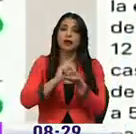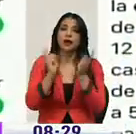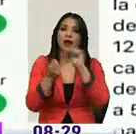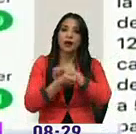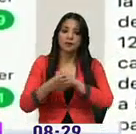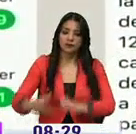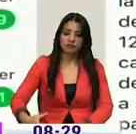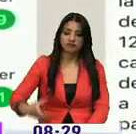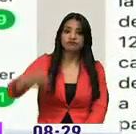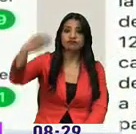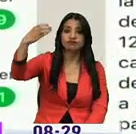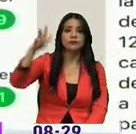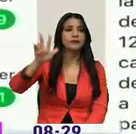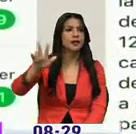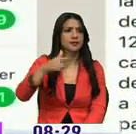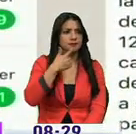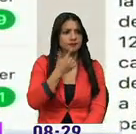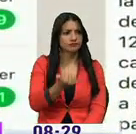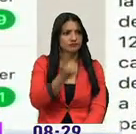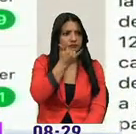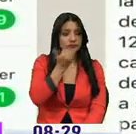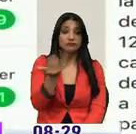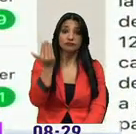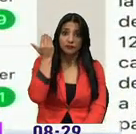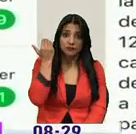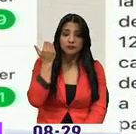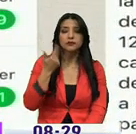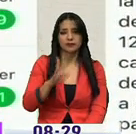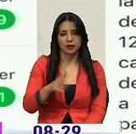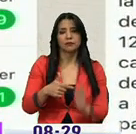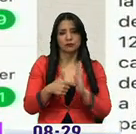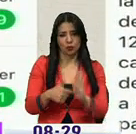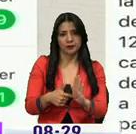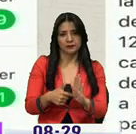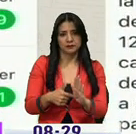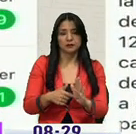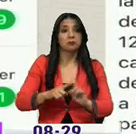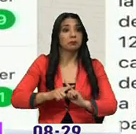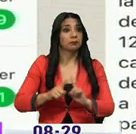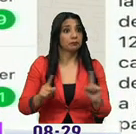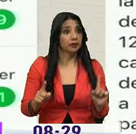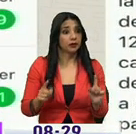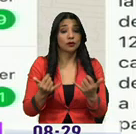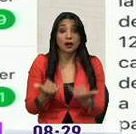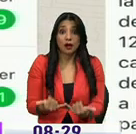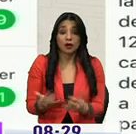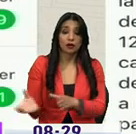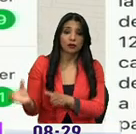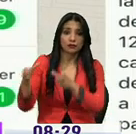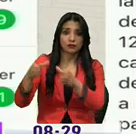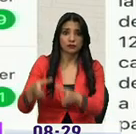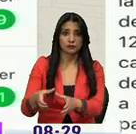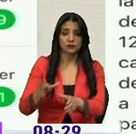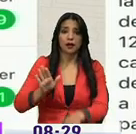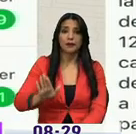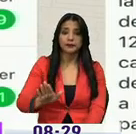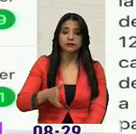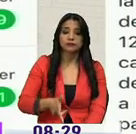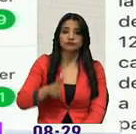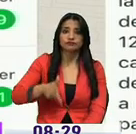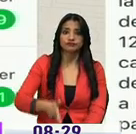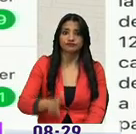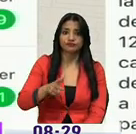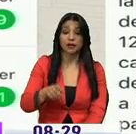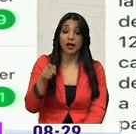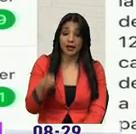postes que están en mal estado. Hace 12 días se ha ido un reportaje de este tema, se da la casualidad que hoy han instalado una señalética de rompe velocidades.